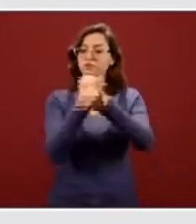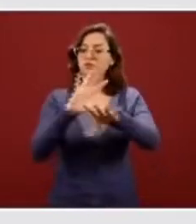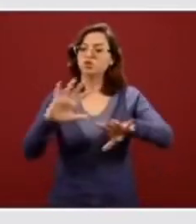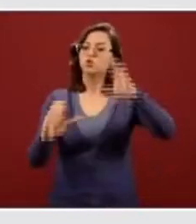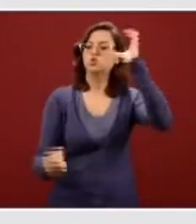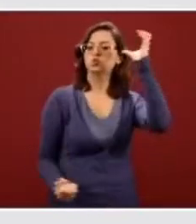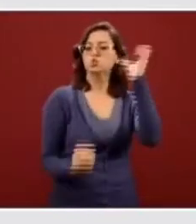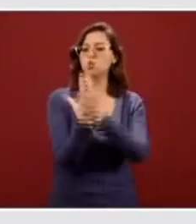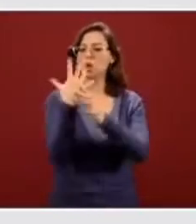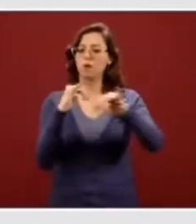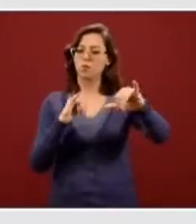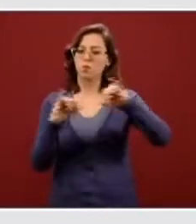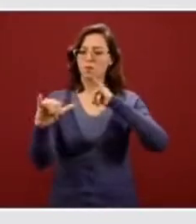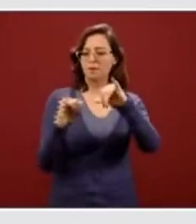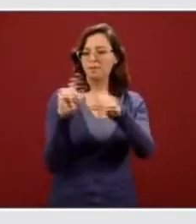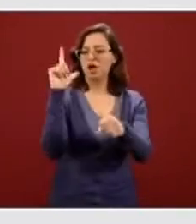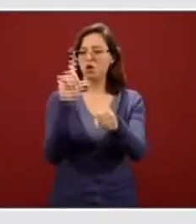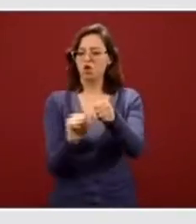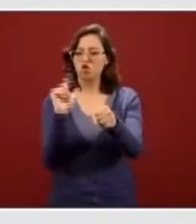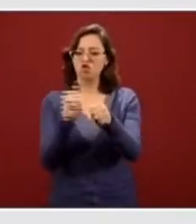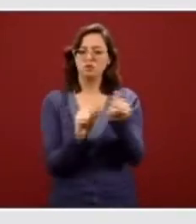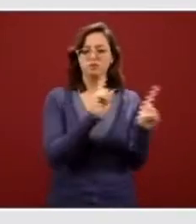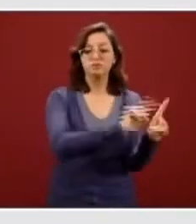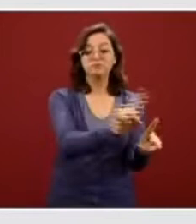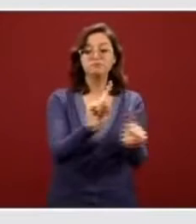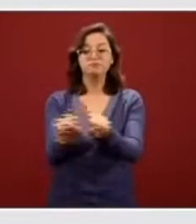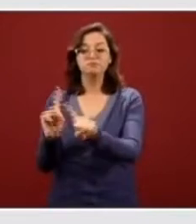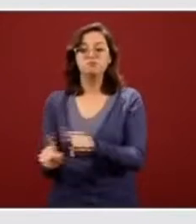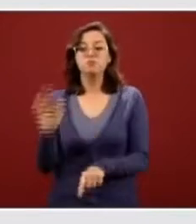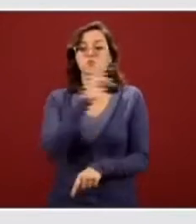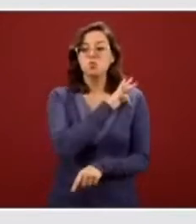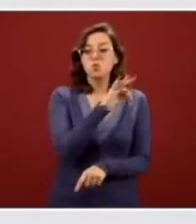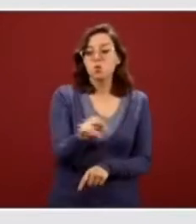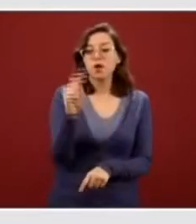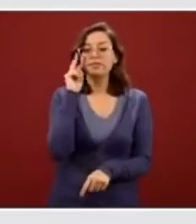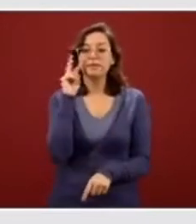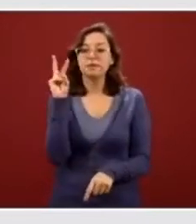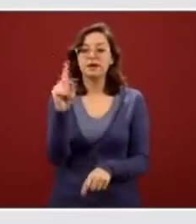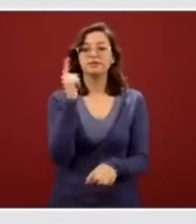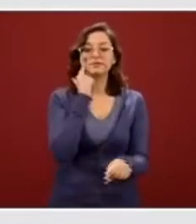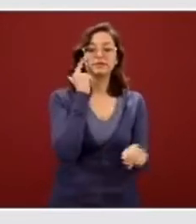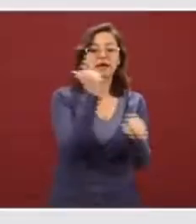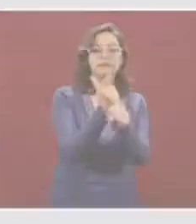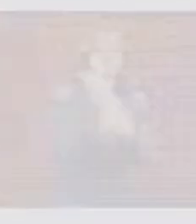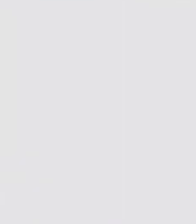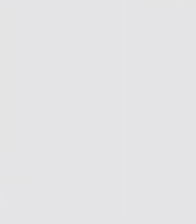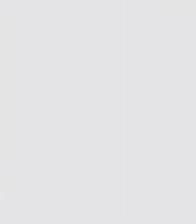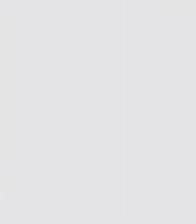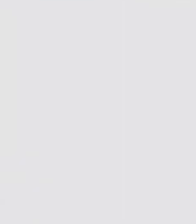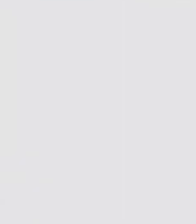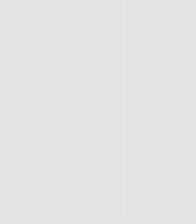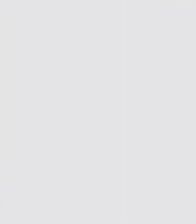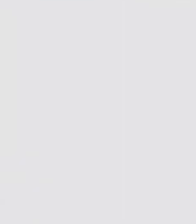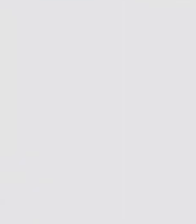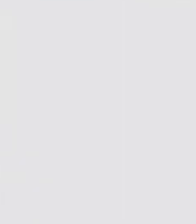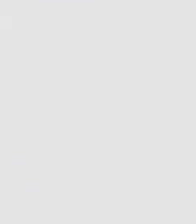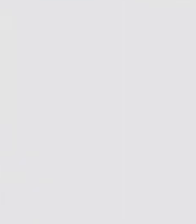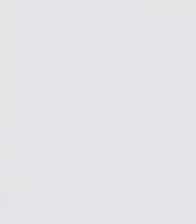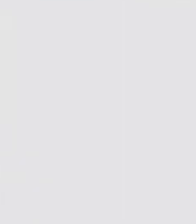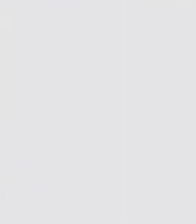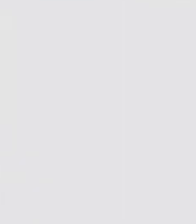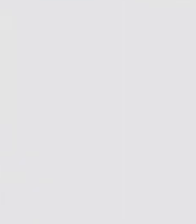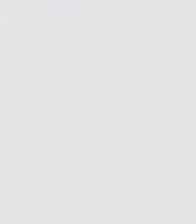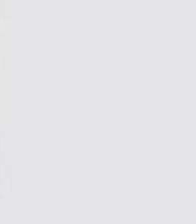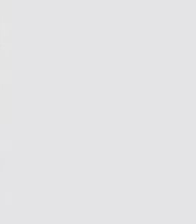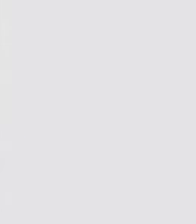escala de colores, que entonces ahora nos permite identificar en función de la coloración más intensa